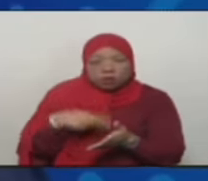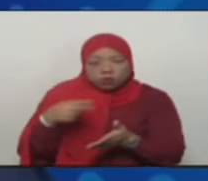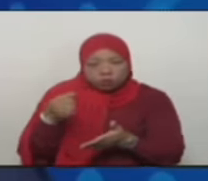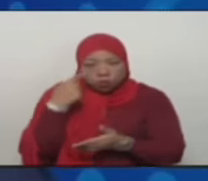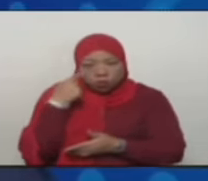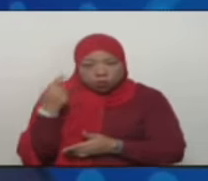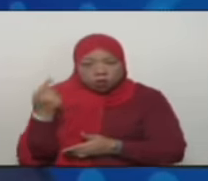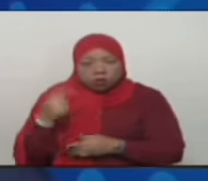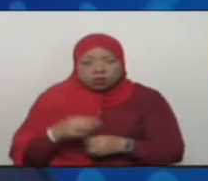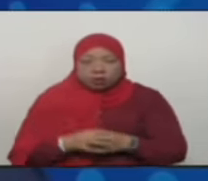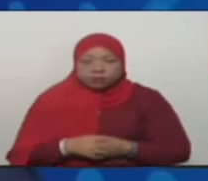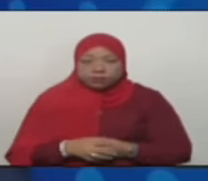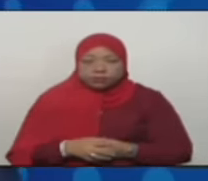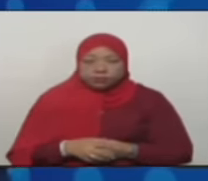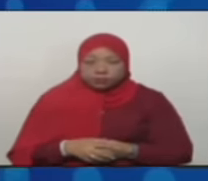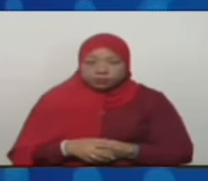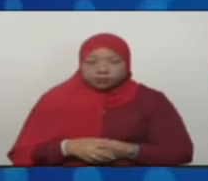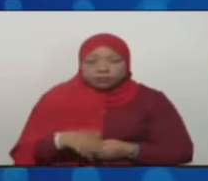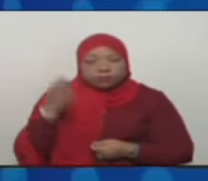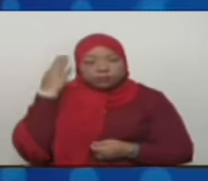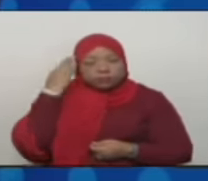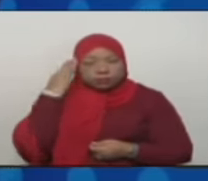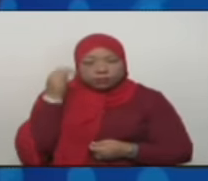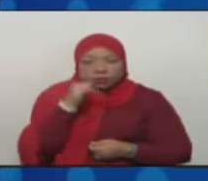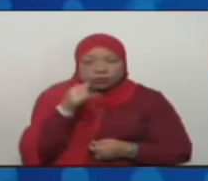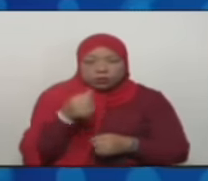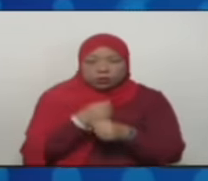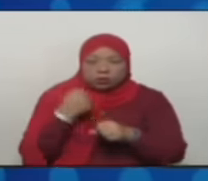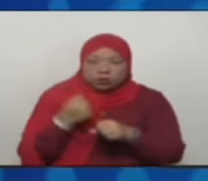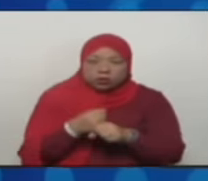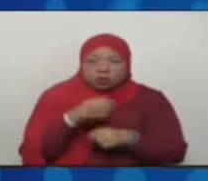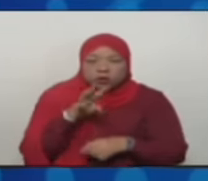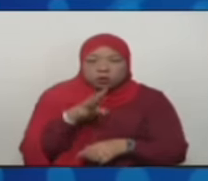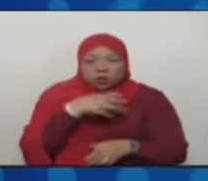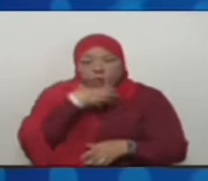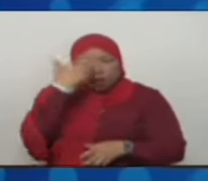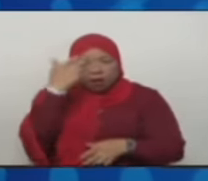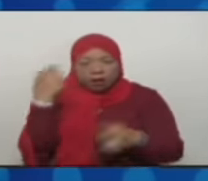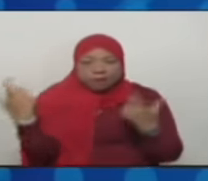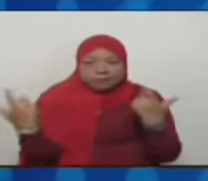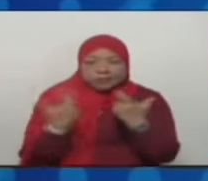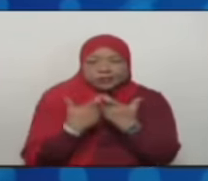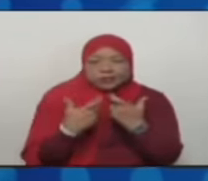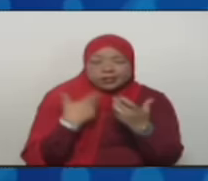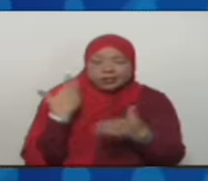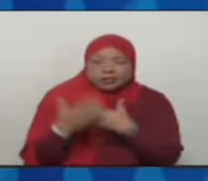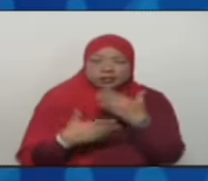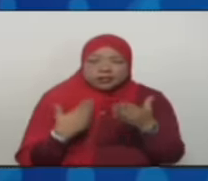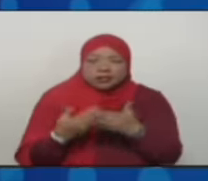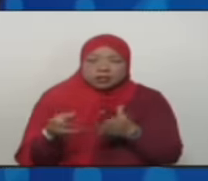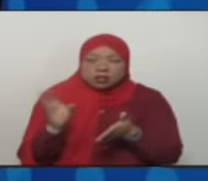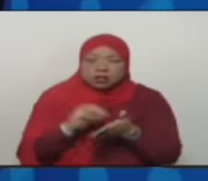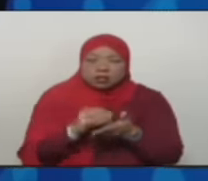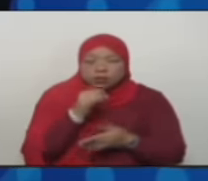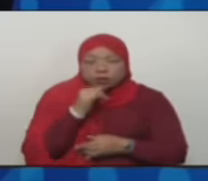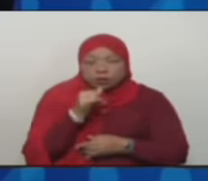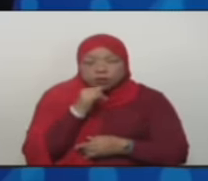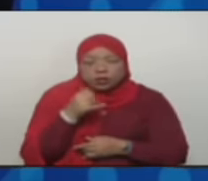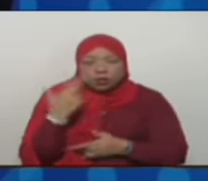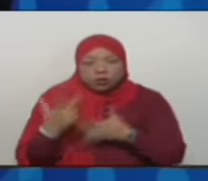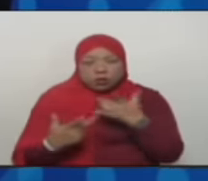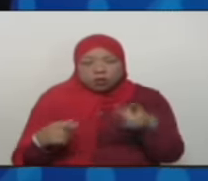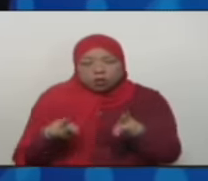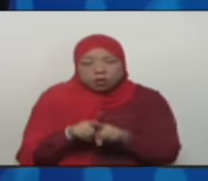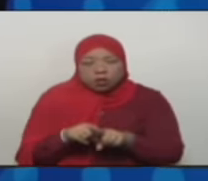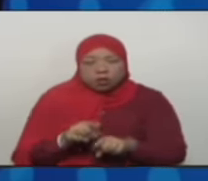vecino. Y sale el vecino y te pega 4 gritos y saca una escopeta y te dice, si vuelve para acá le voy a caer a tiro. La